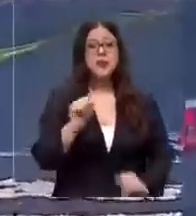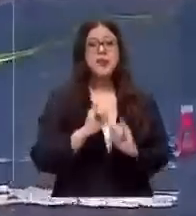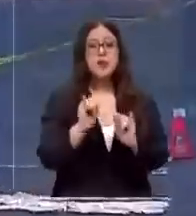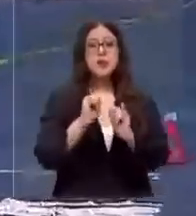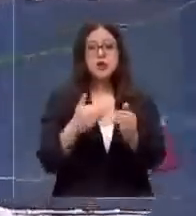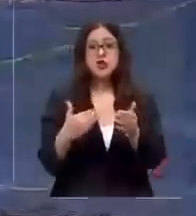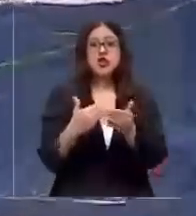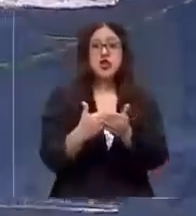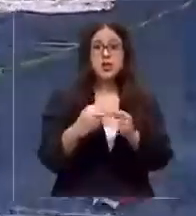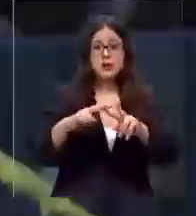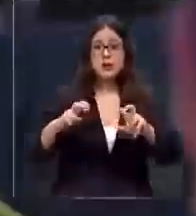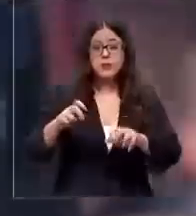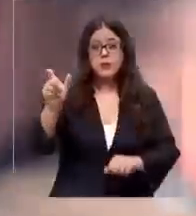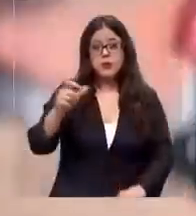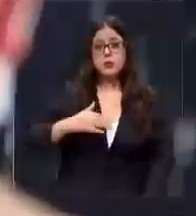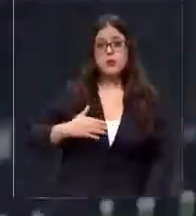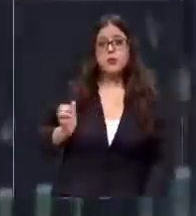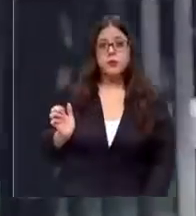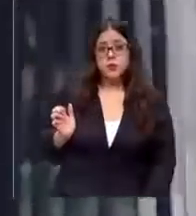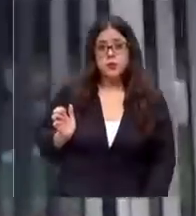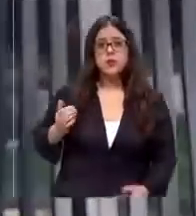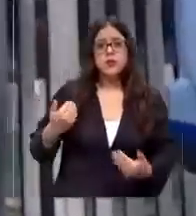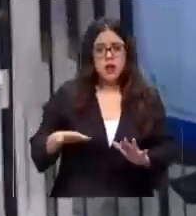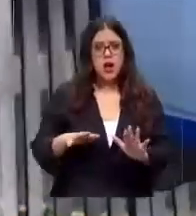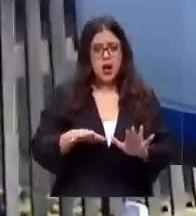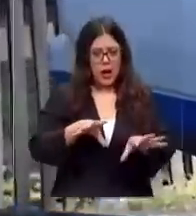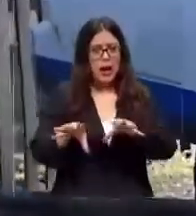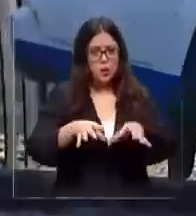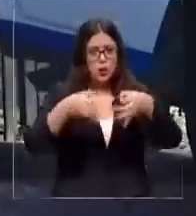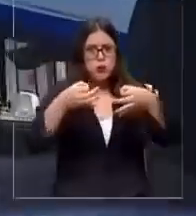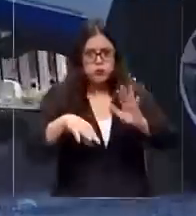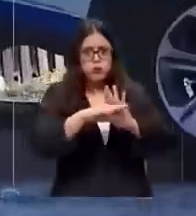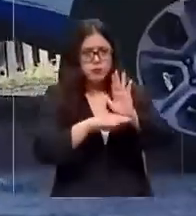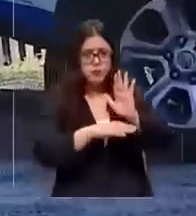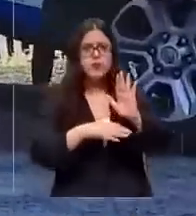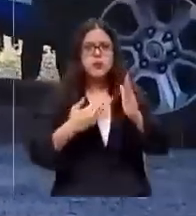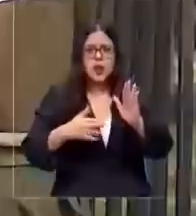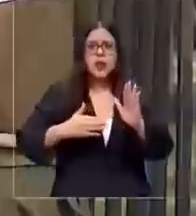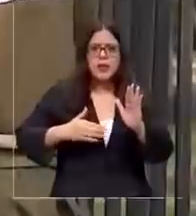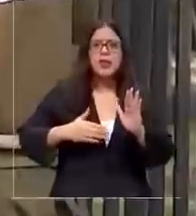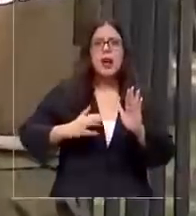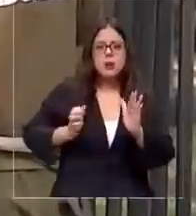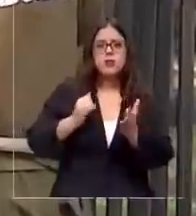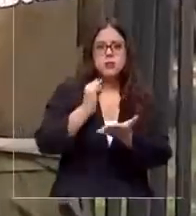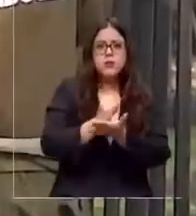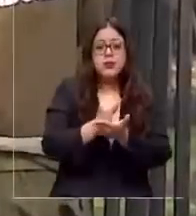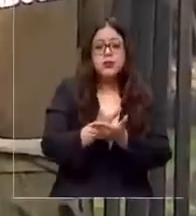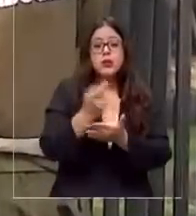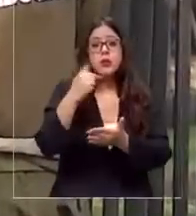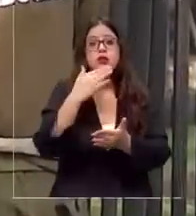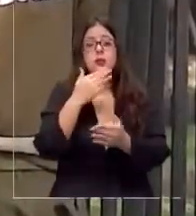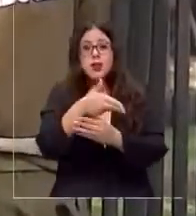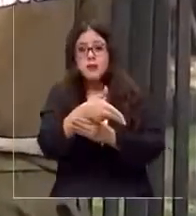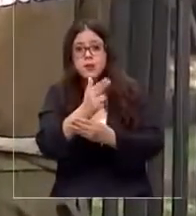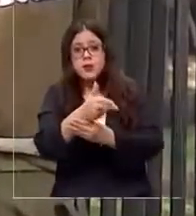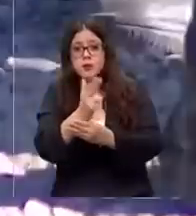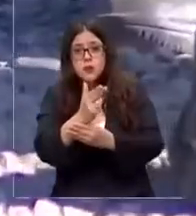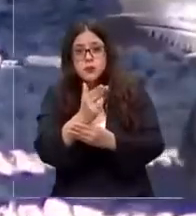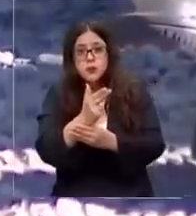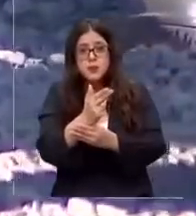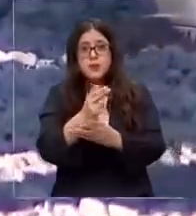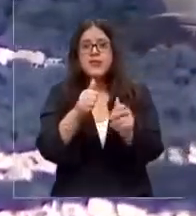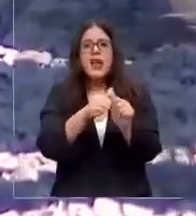cercanas a la investigación, el PDI actuó dentro de los protocolos vigentes de la institución. Además, percutó los disparos fuera